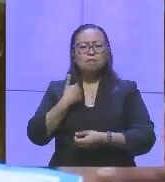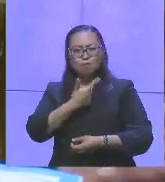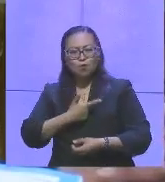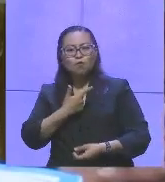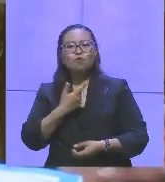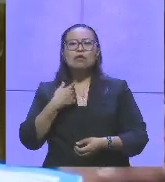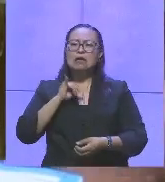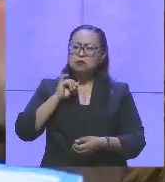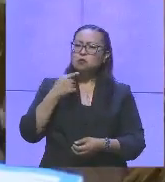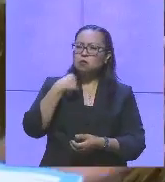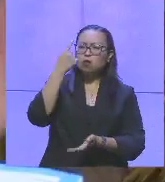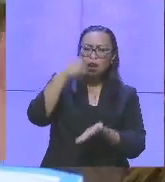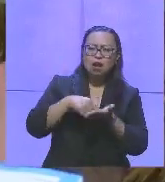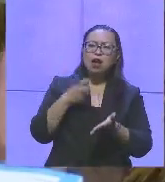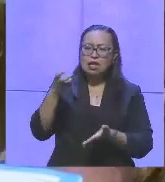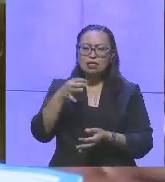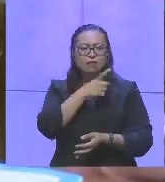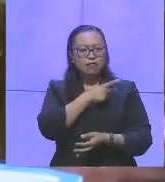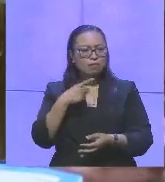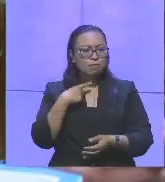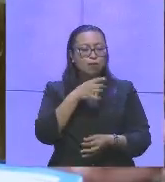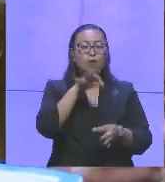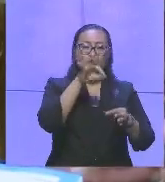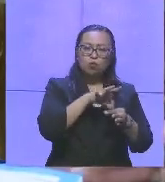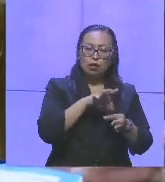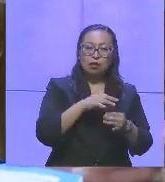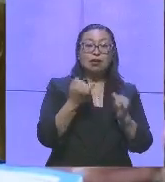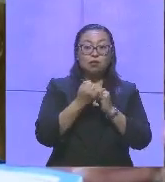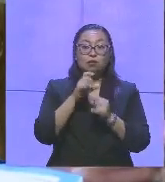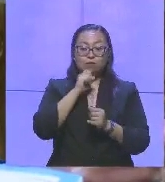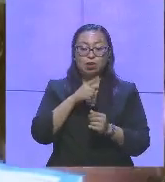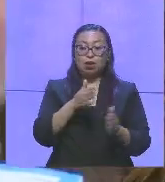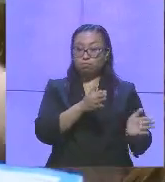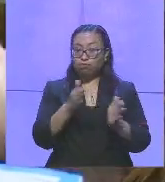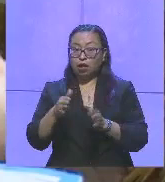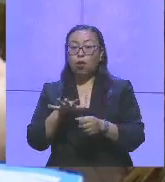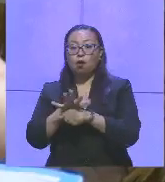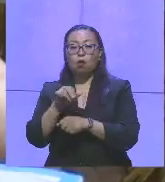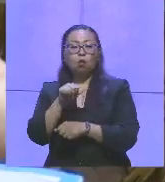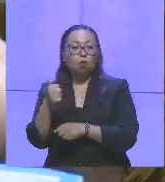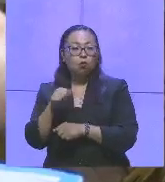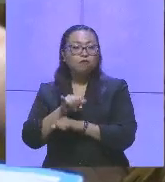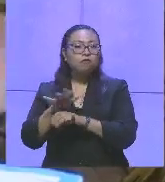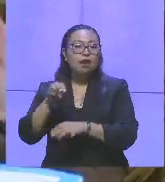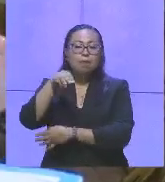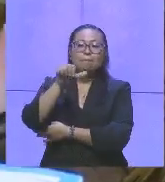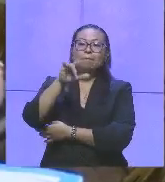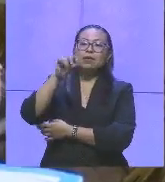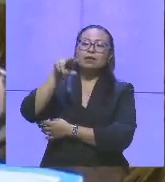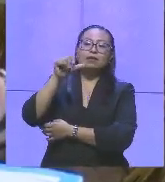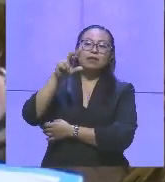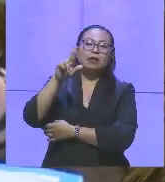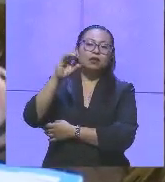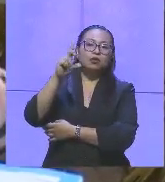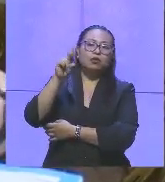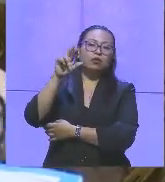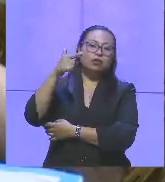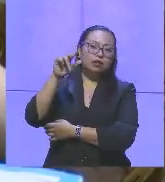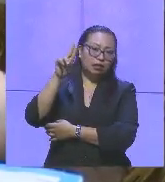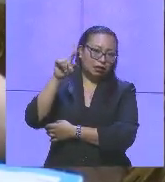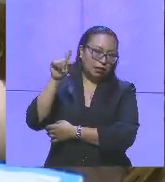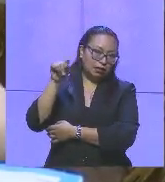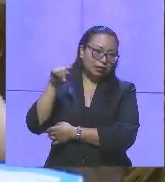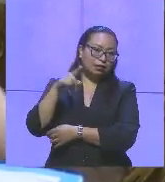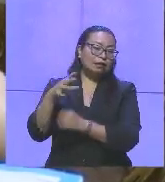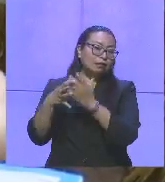Ecologista de México. Hablan también del caso de Mariana Rodríguez y ahí, por ejemplo, ejemplo, yo no estoy de acuerdo con el análisis